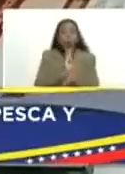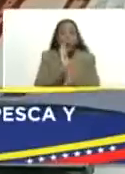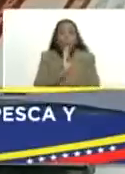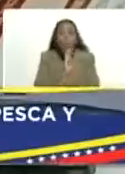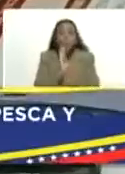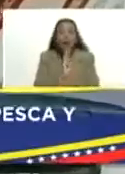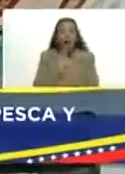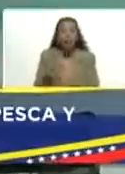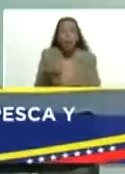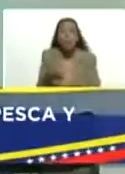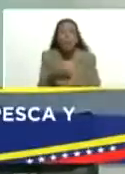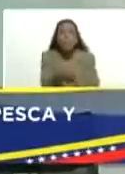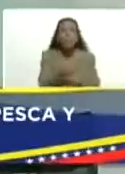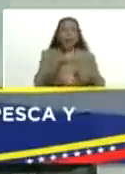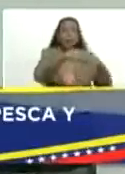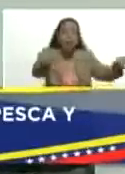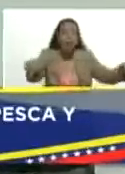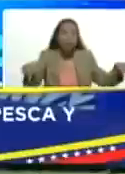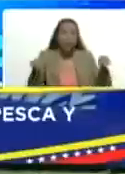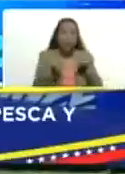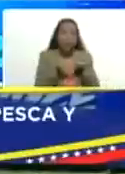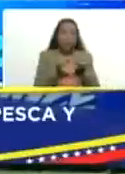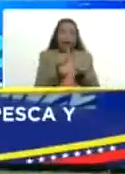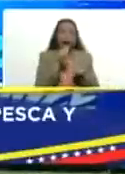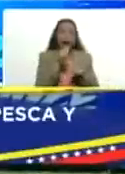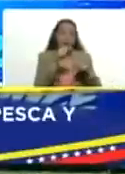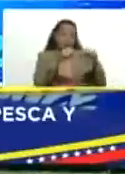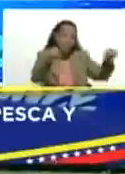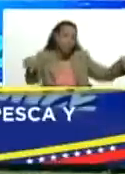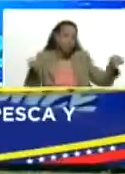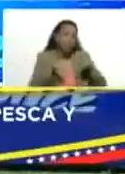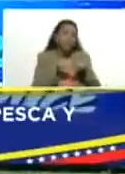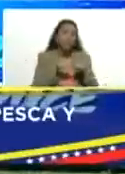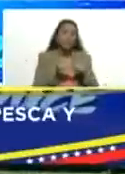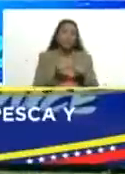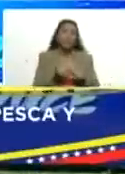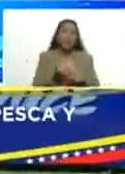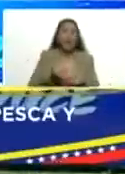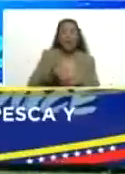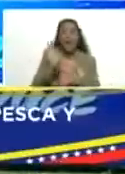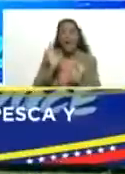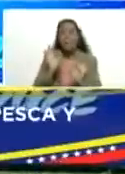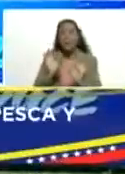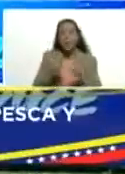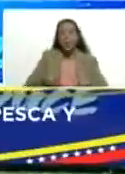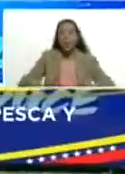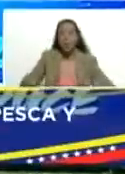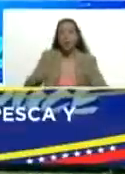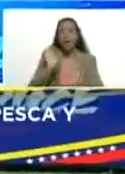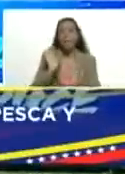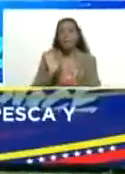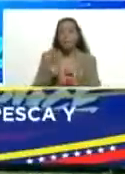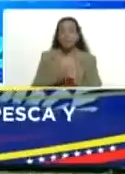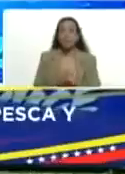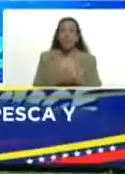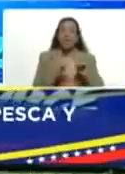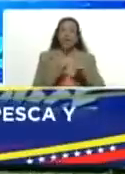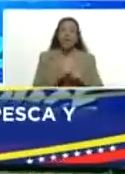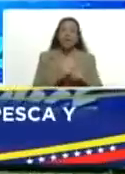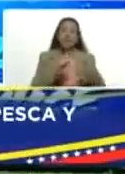de acuicultura en embalses de riego del país. De